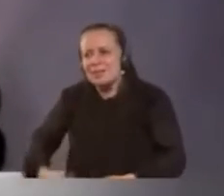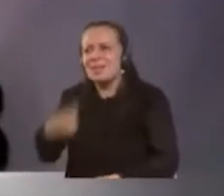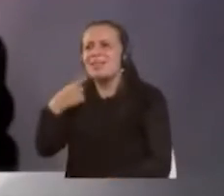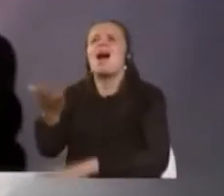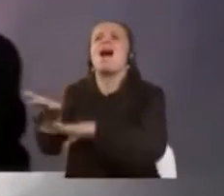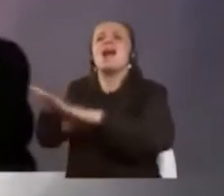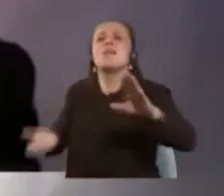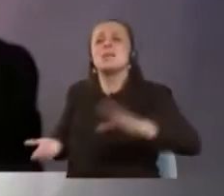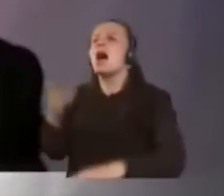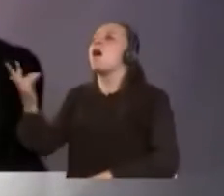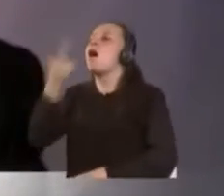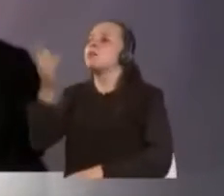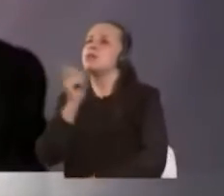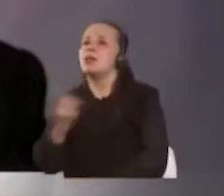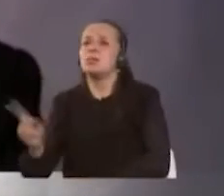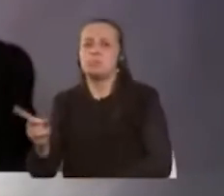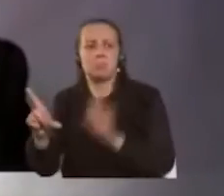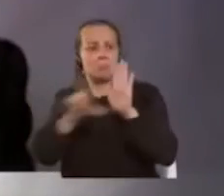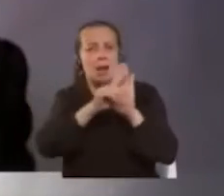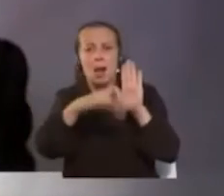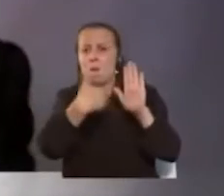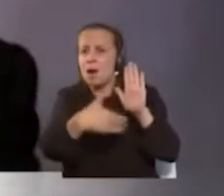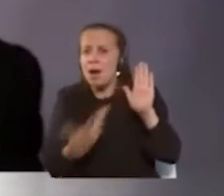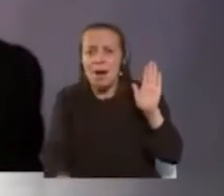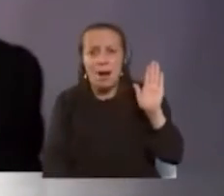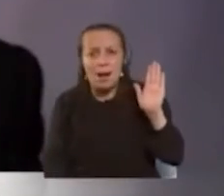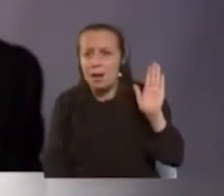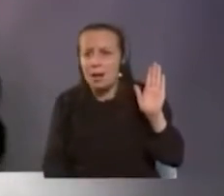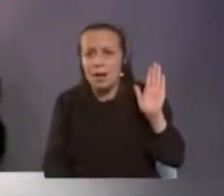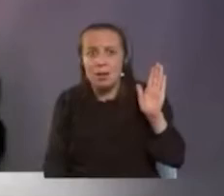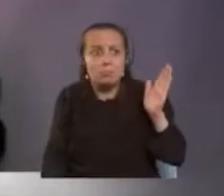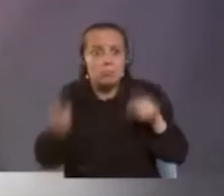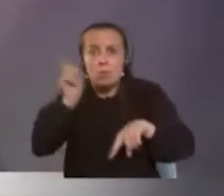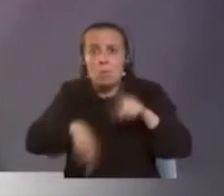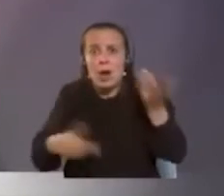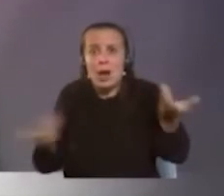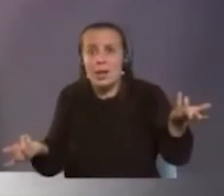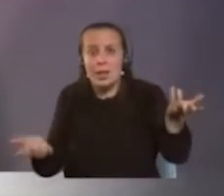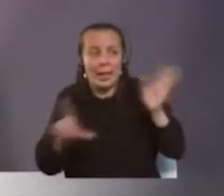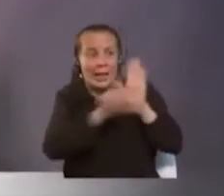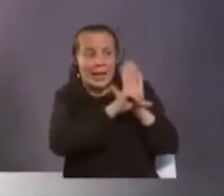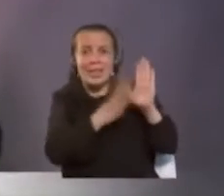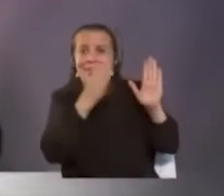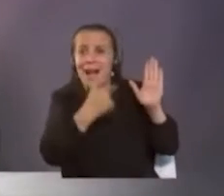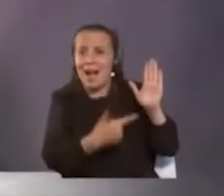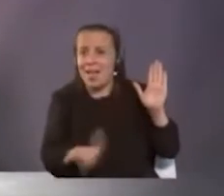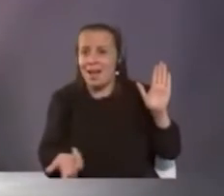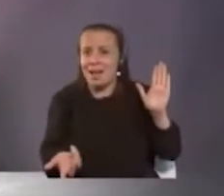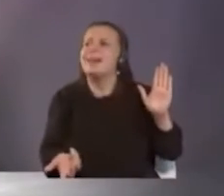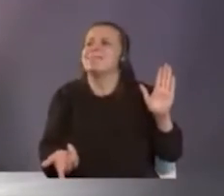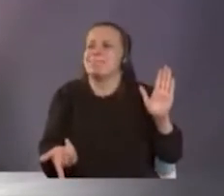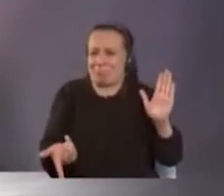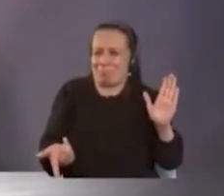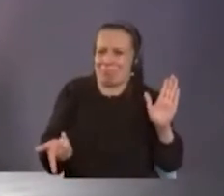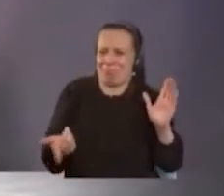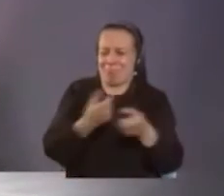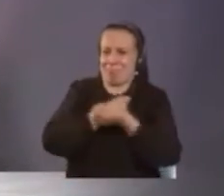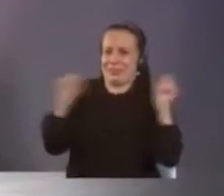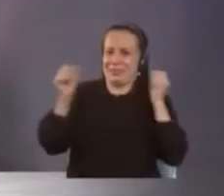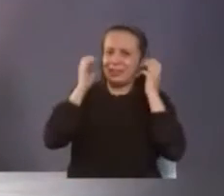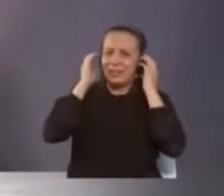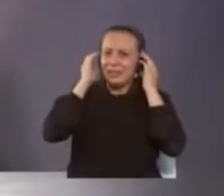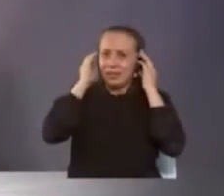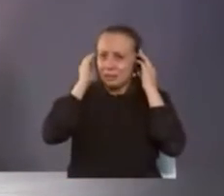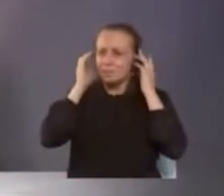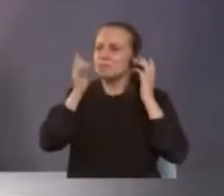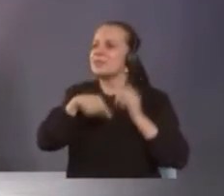a exigir un reconteo que no está en la ley. No se puede hacer porque la ley no lo autoriza. ¿A quién se le puede ocurrir que porque